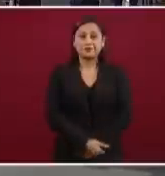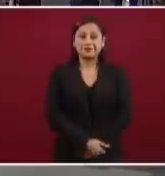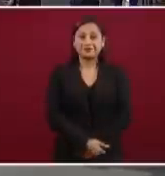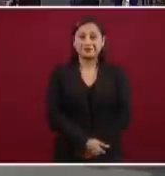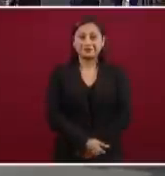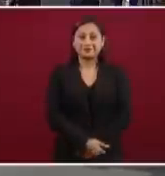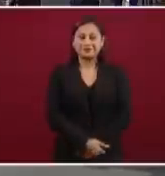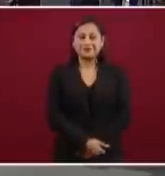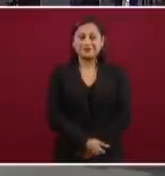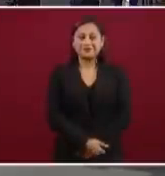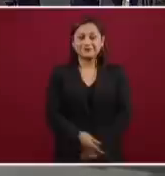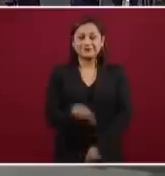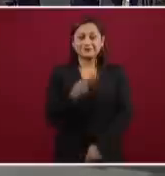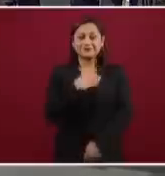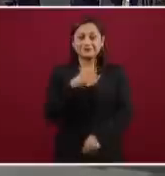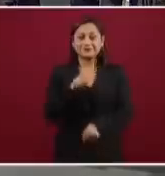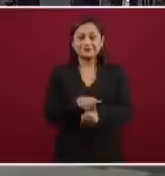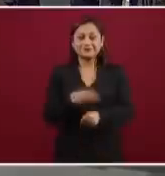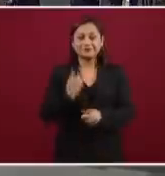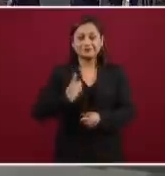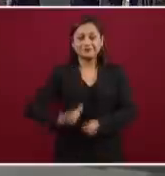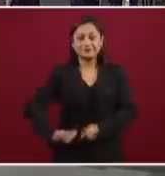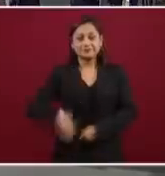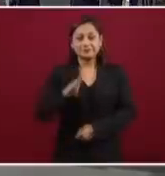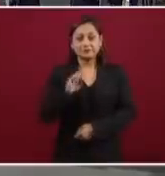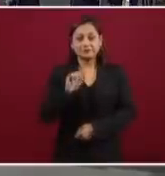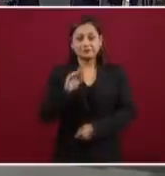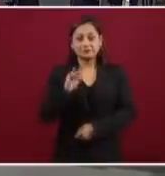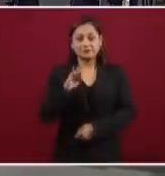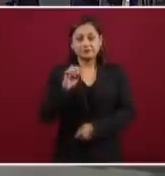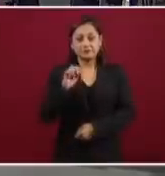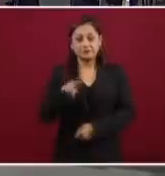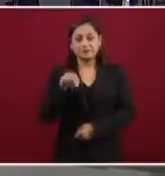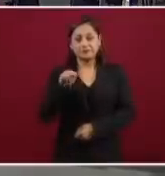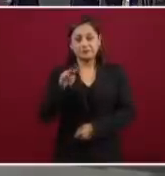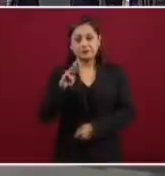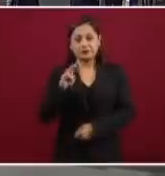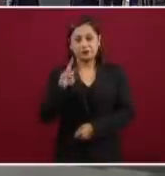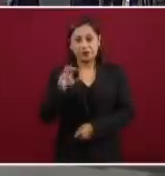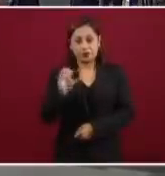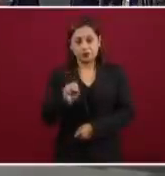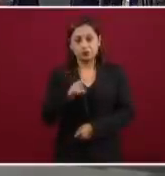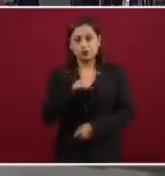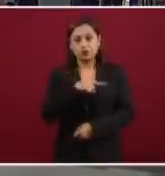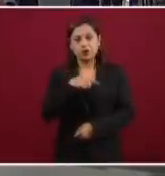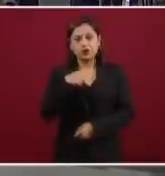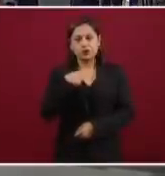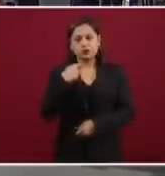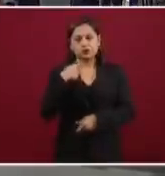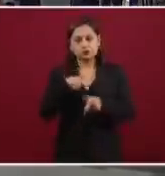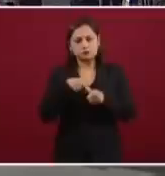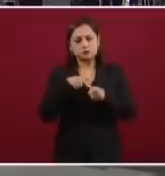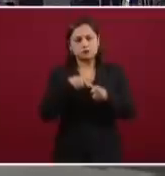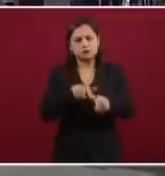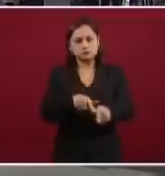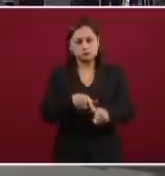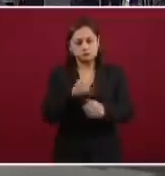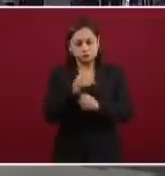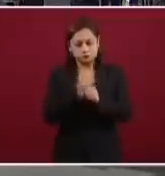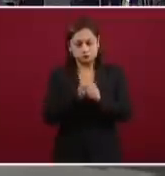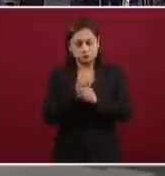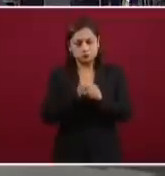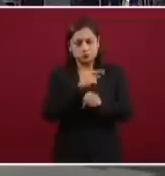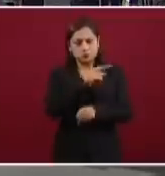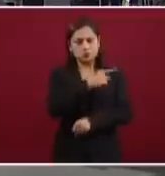Buenos días, presidente. Lorena Ríos, de Bloomberg News. Para darle seguimiento a lo que mencionó sobre las órdenes de extradición